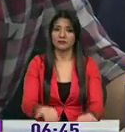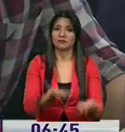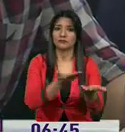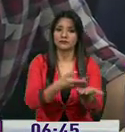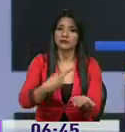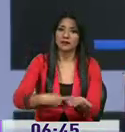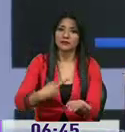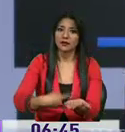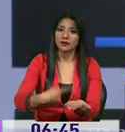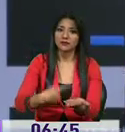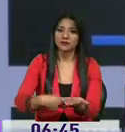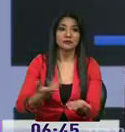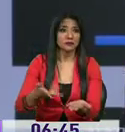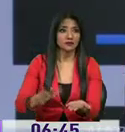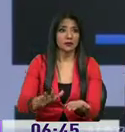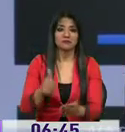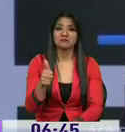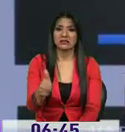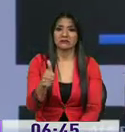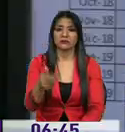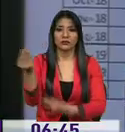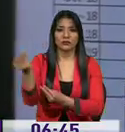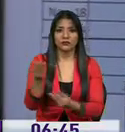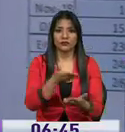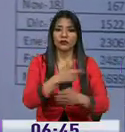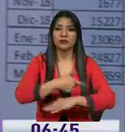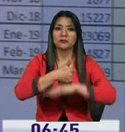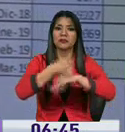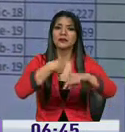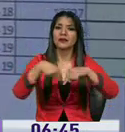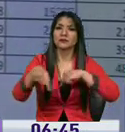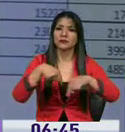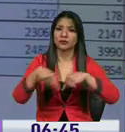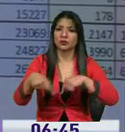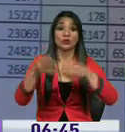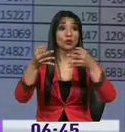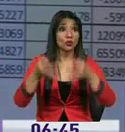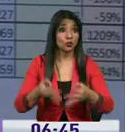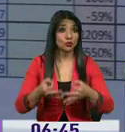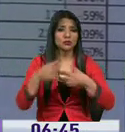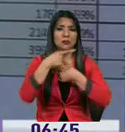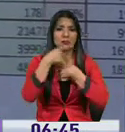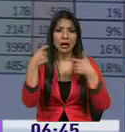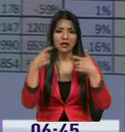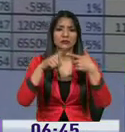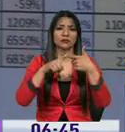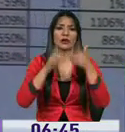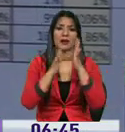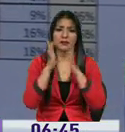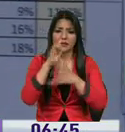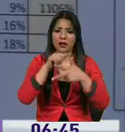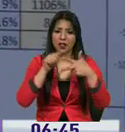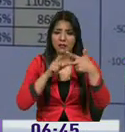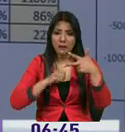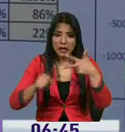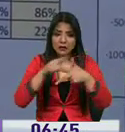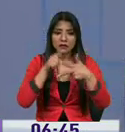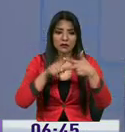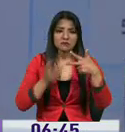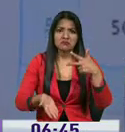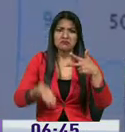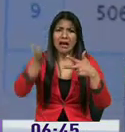análisis realizado a los propios informes de la AMT en torno a supuestas irregularidades que habrían encontrado en el